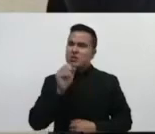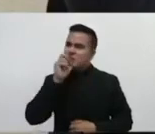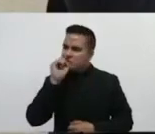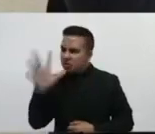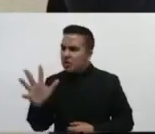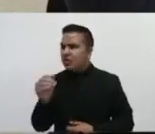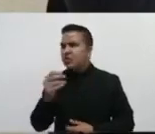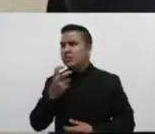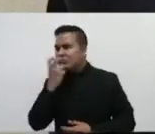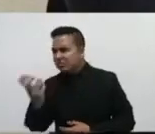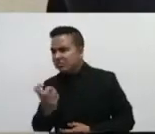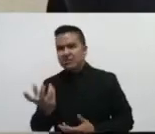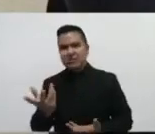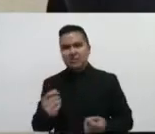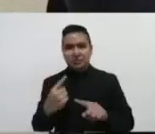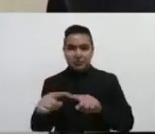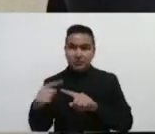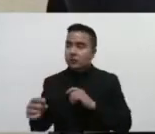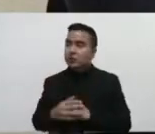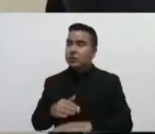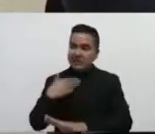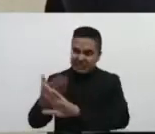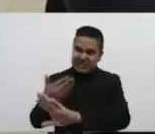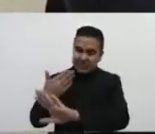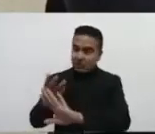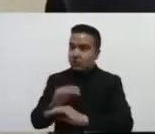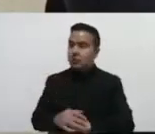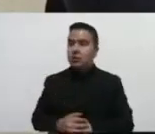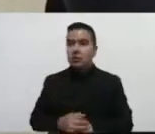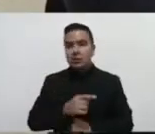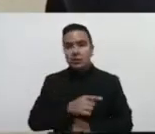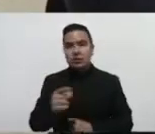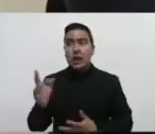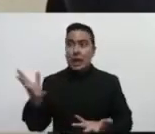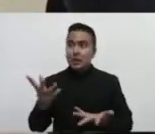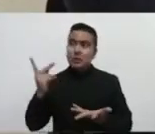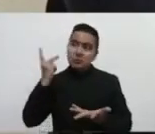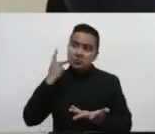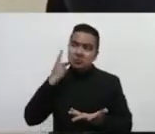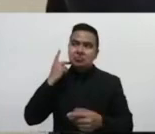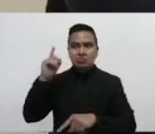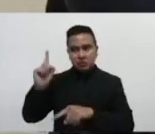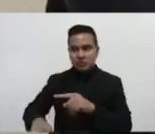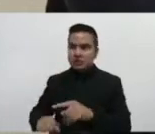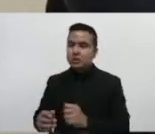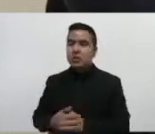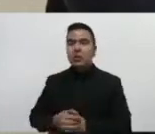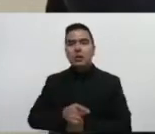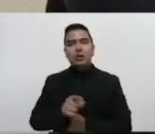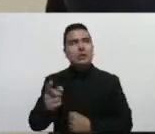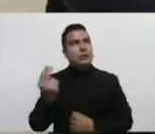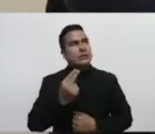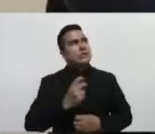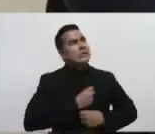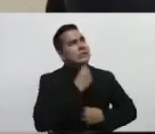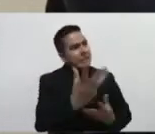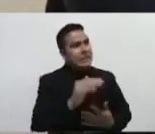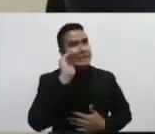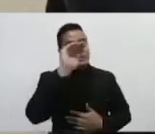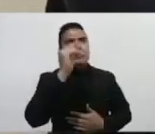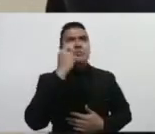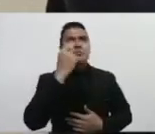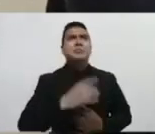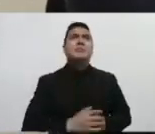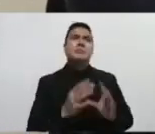tipo de decisión en cuanto hay algún comentario que ofende a las mujeres, que tratan de denostarlas y obviamente afectar